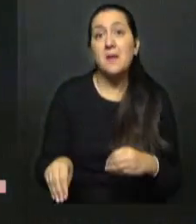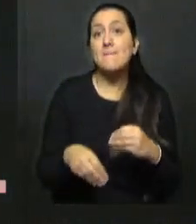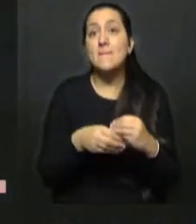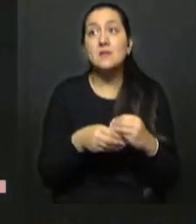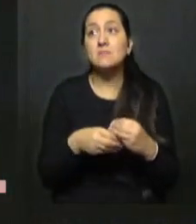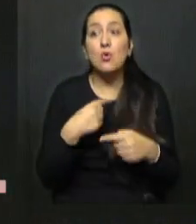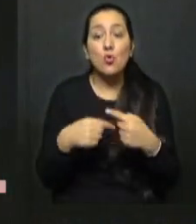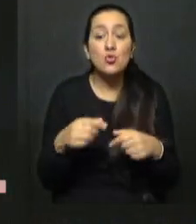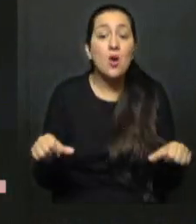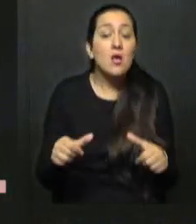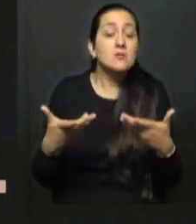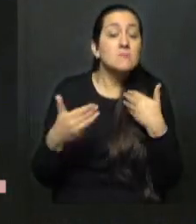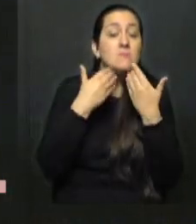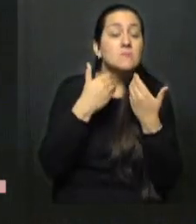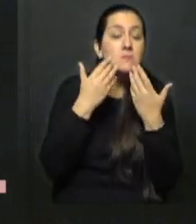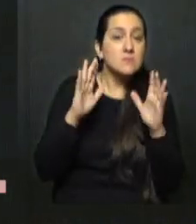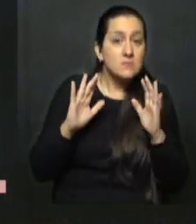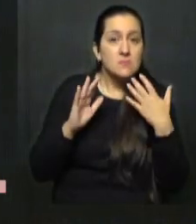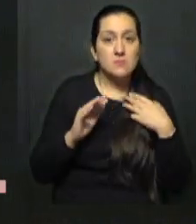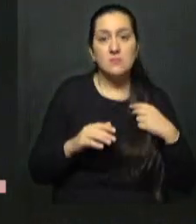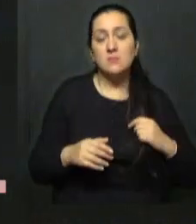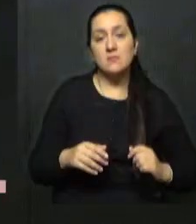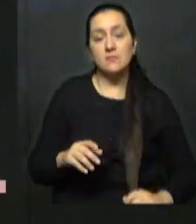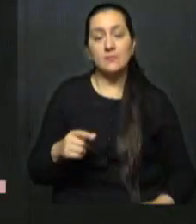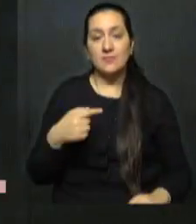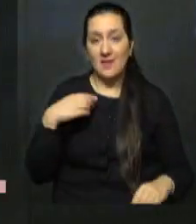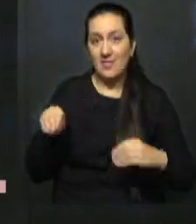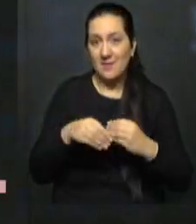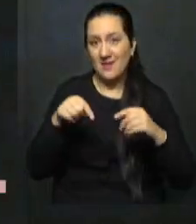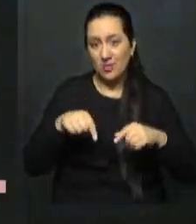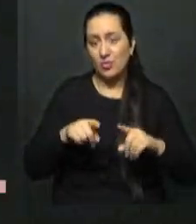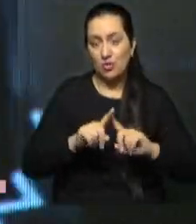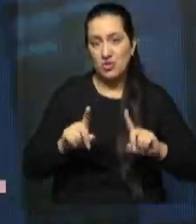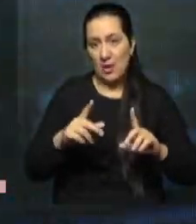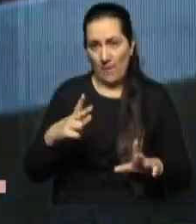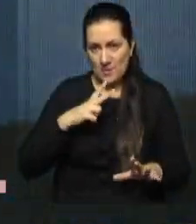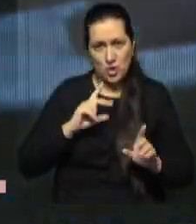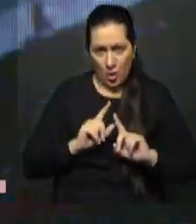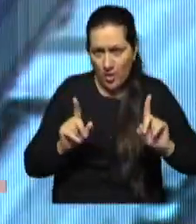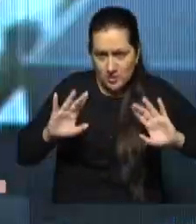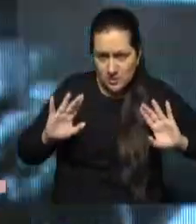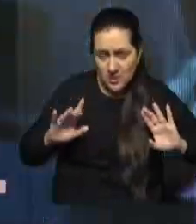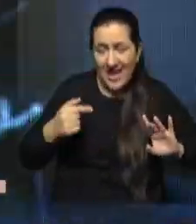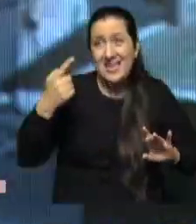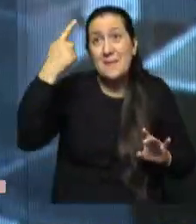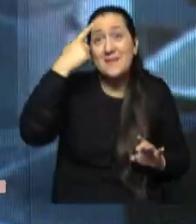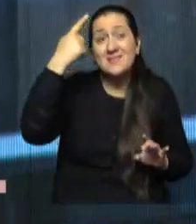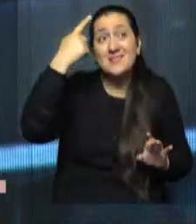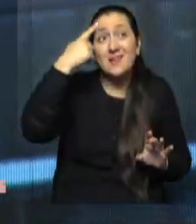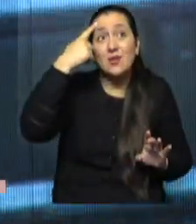y no sé tal vez este y además para que esto no sea una cuestión personal habría que pensarlo en término